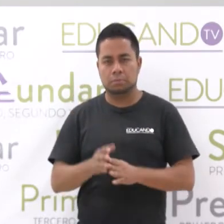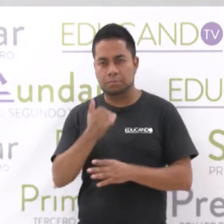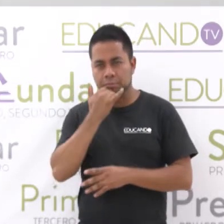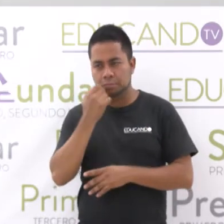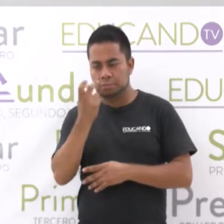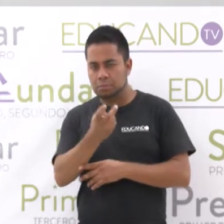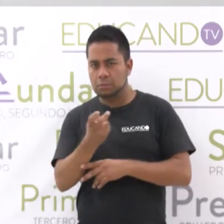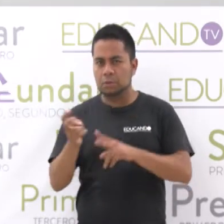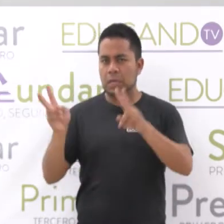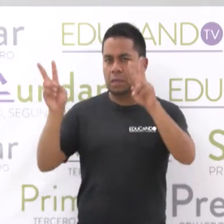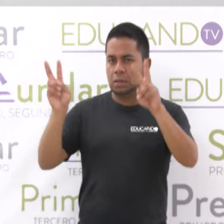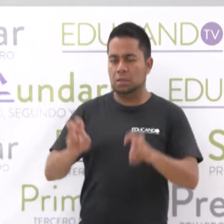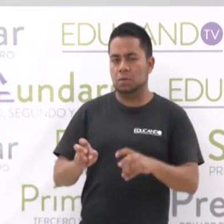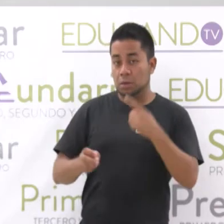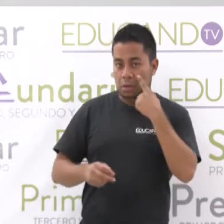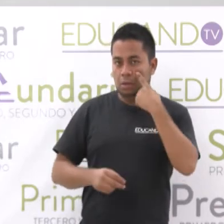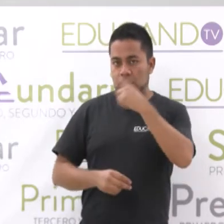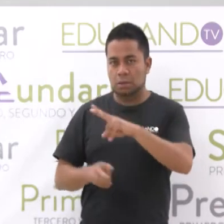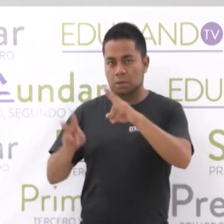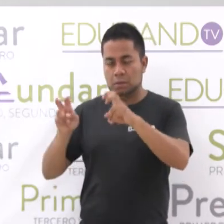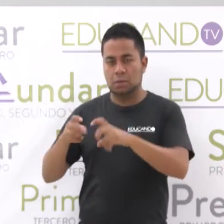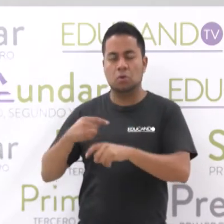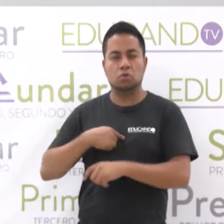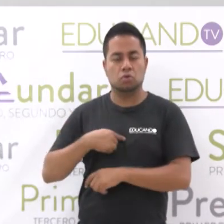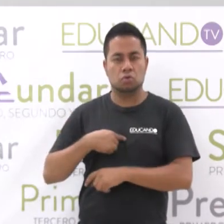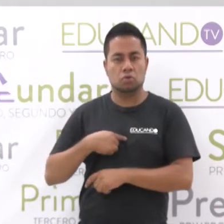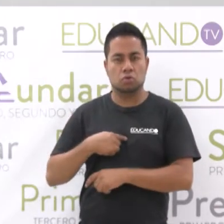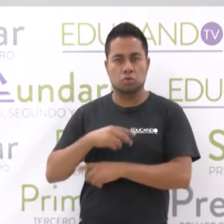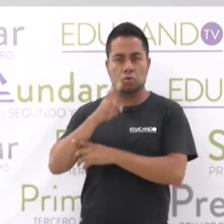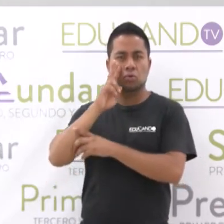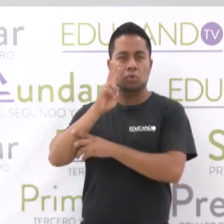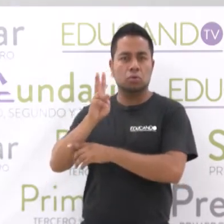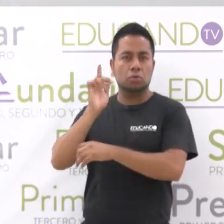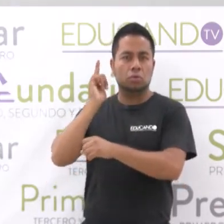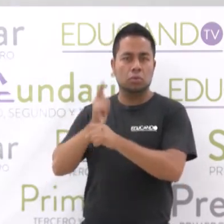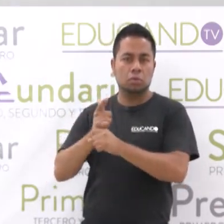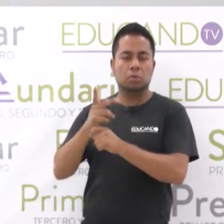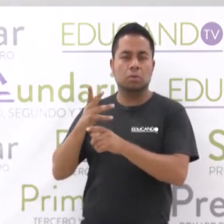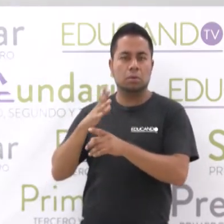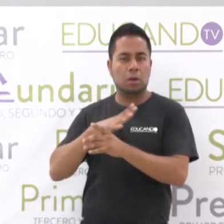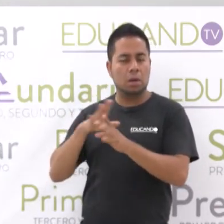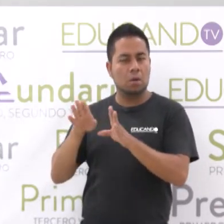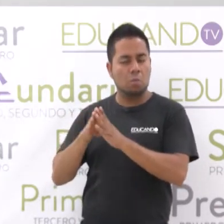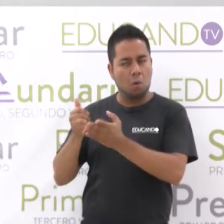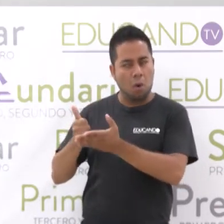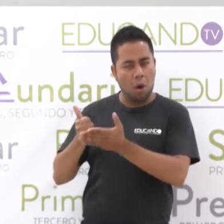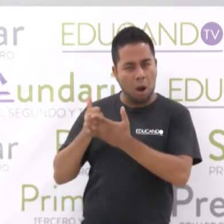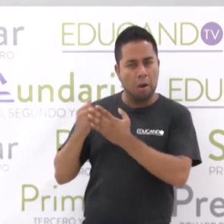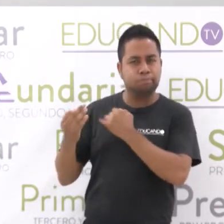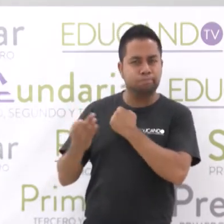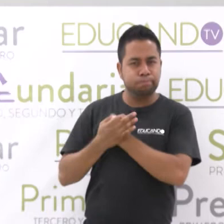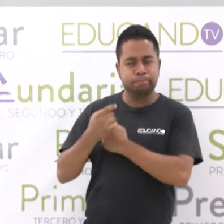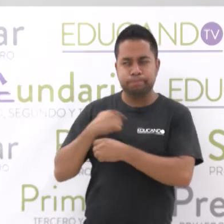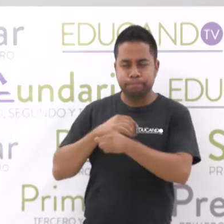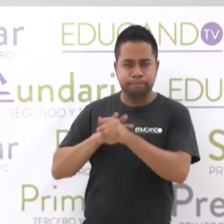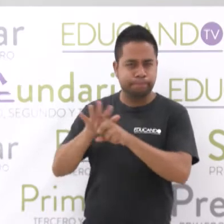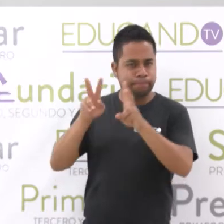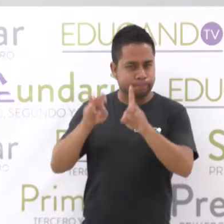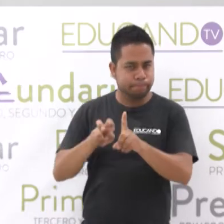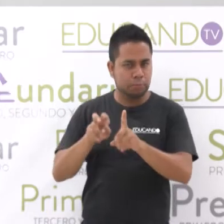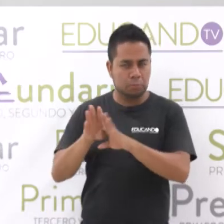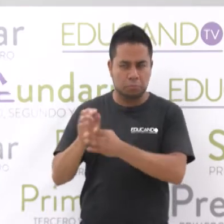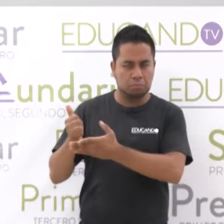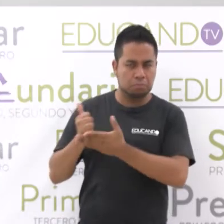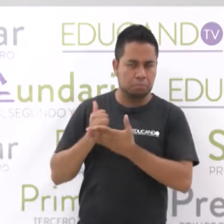Perdón, este es el título que a mí me da una noción con lo que estoy trabajando.